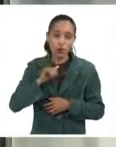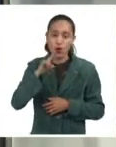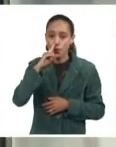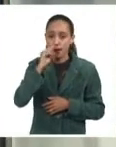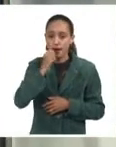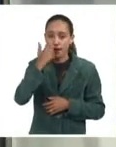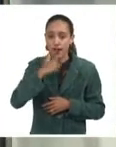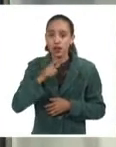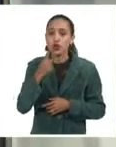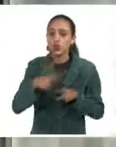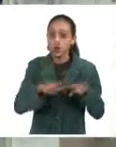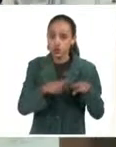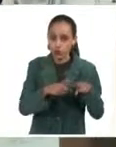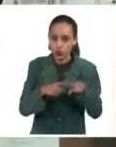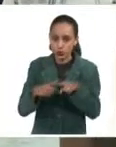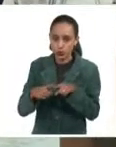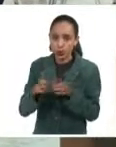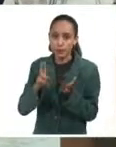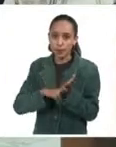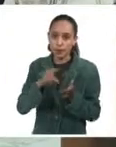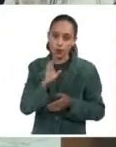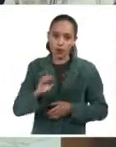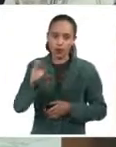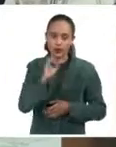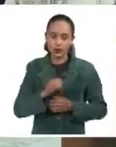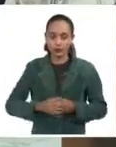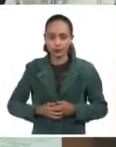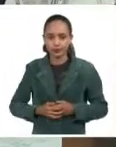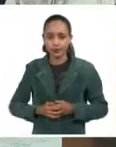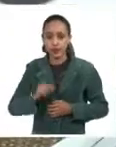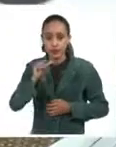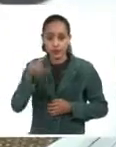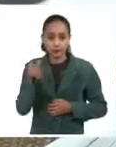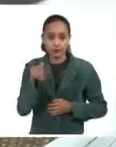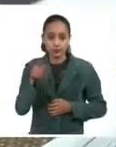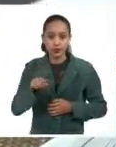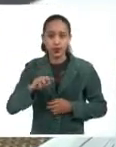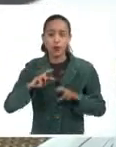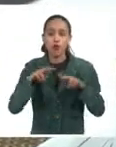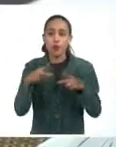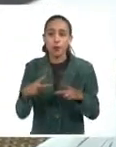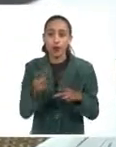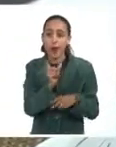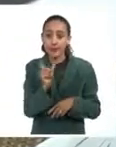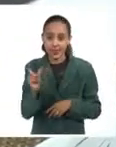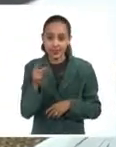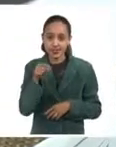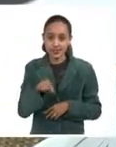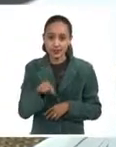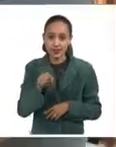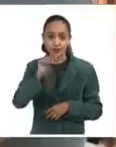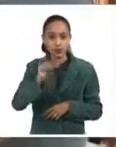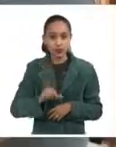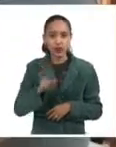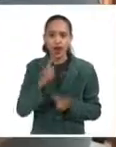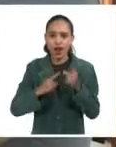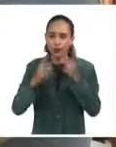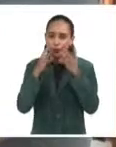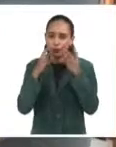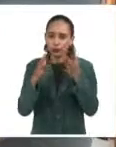de la organización. Al decir de los panelistas allí presentes, volver a palabras a los intelectuales es un hecho siempre